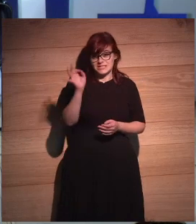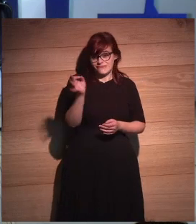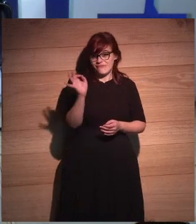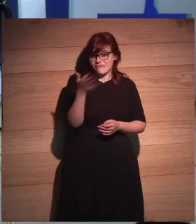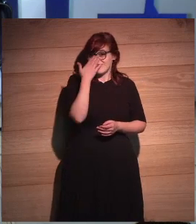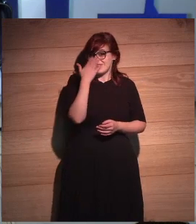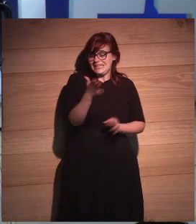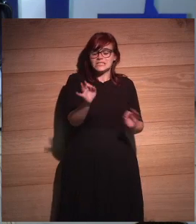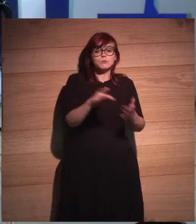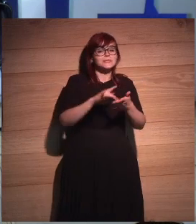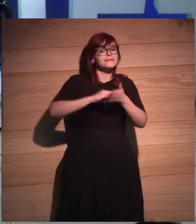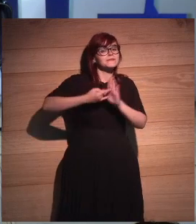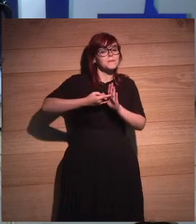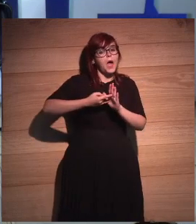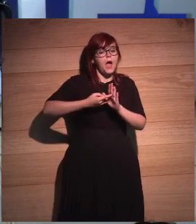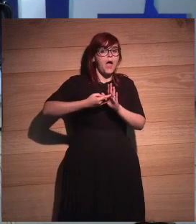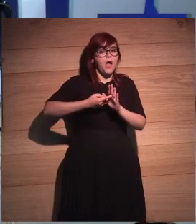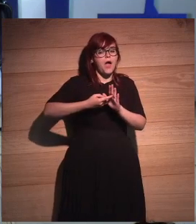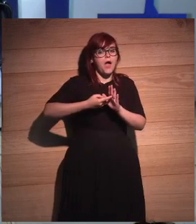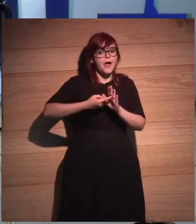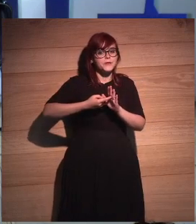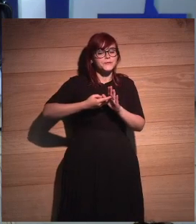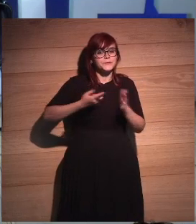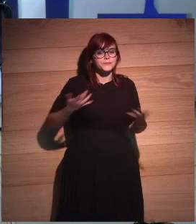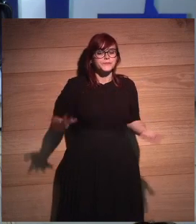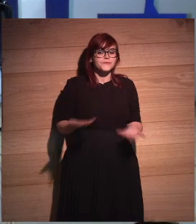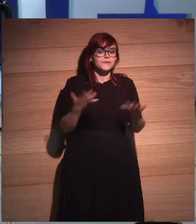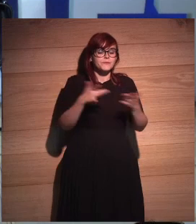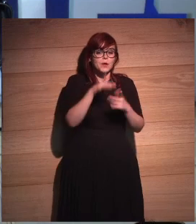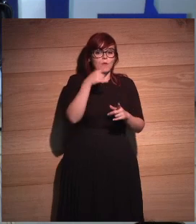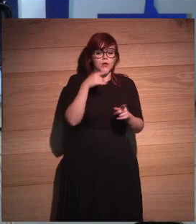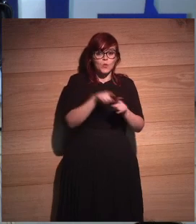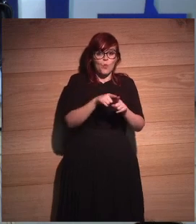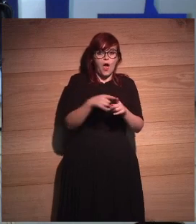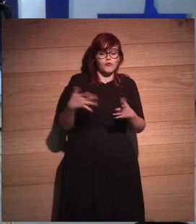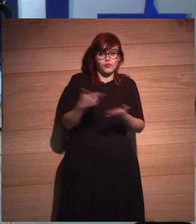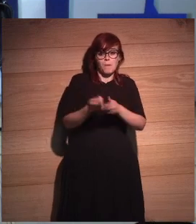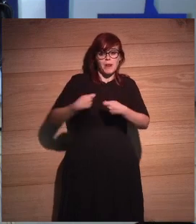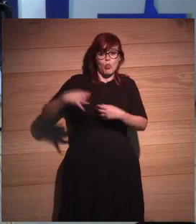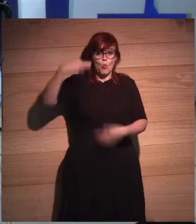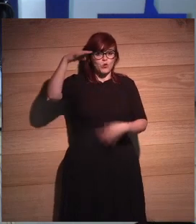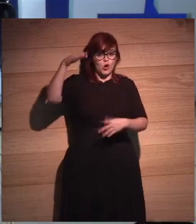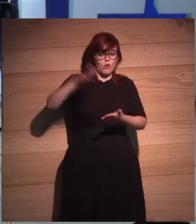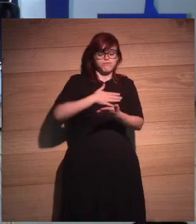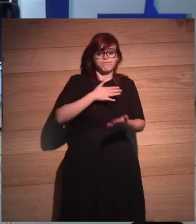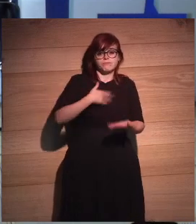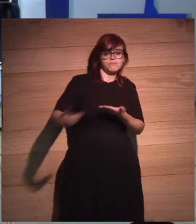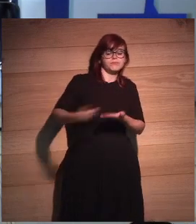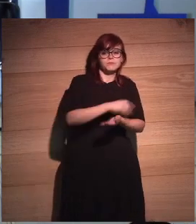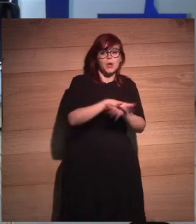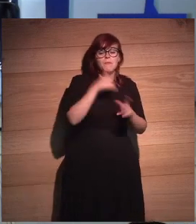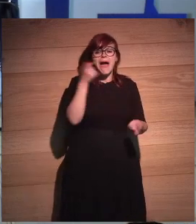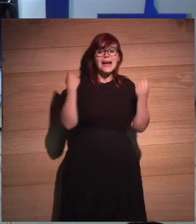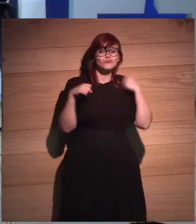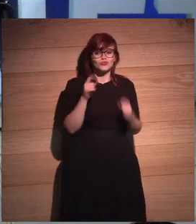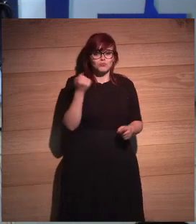llegado a un sistema un poco... en el fondo es un oligopolio, si te pones a pensarlo, ¿no? Es muy pocos